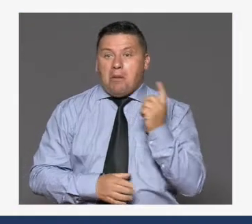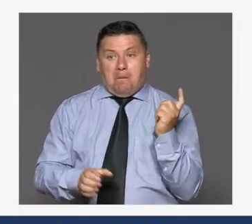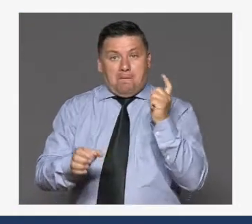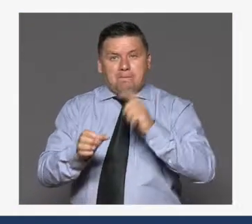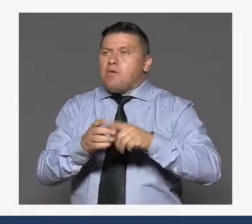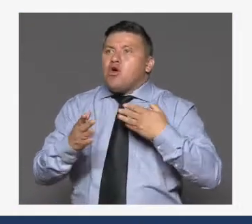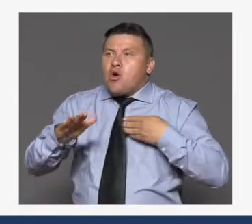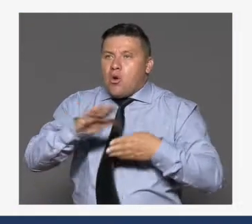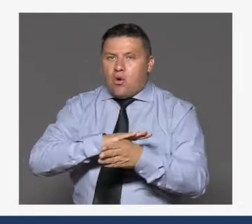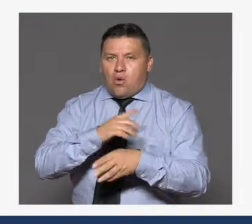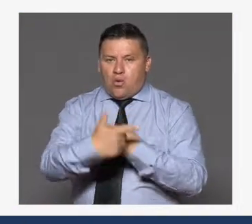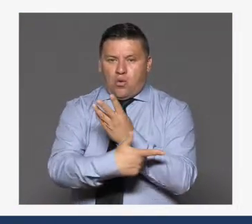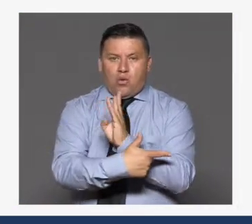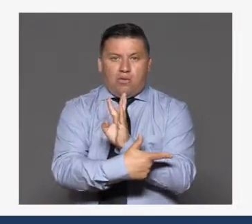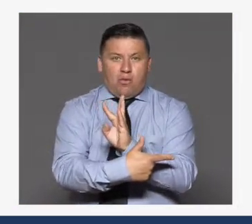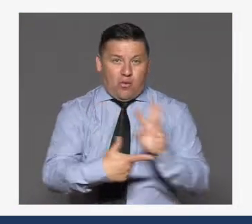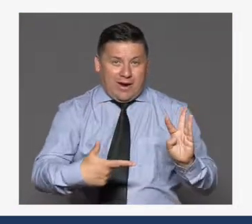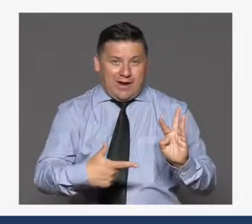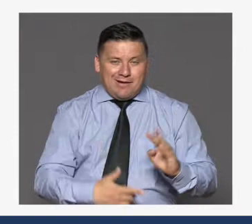través de la página web